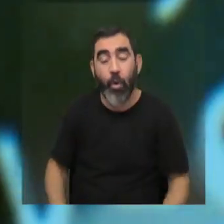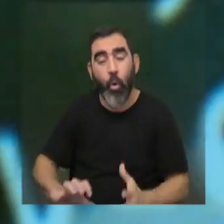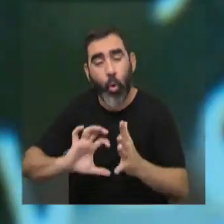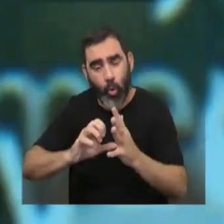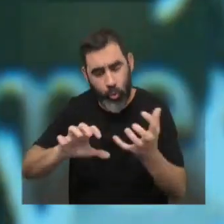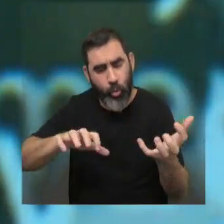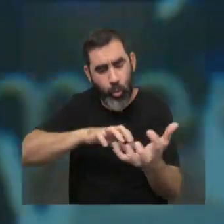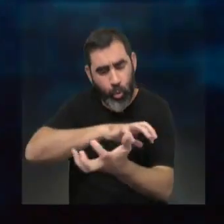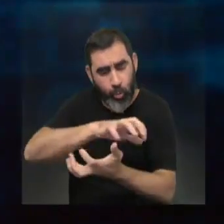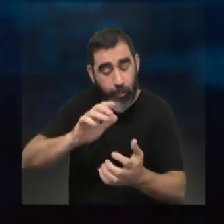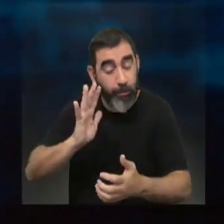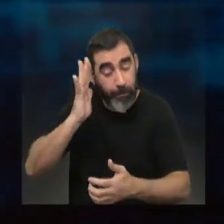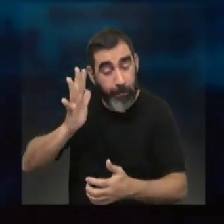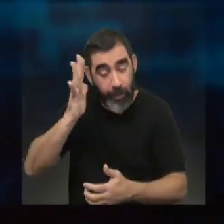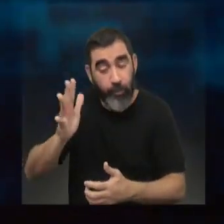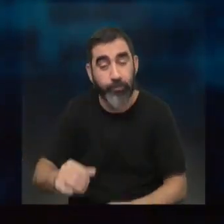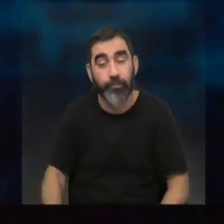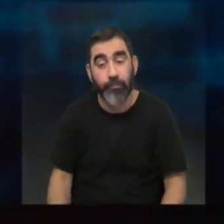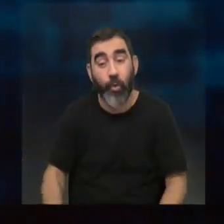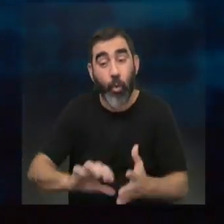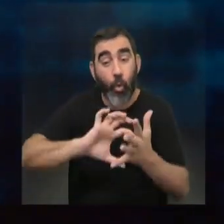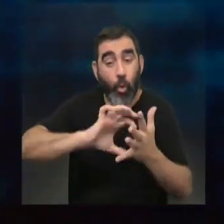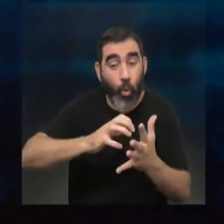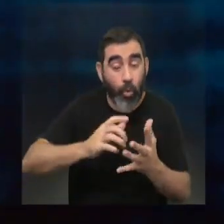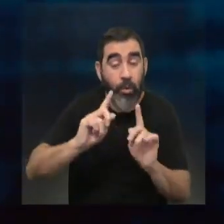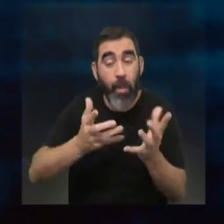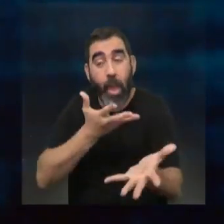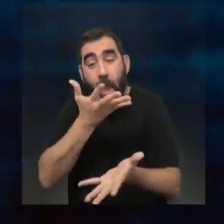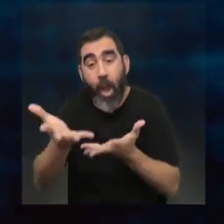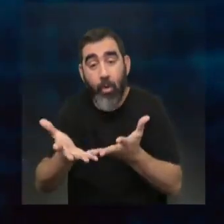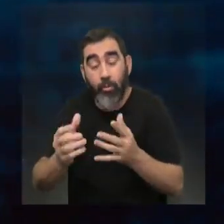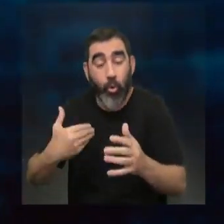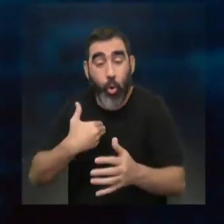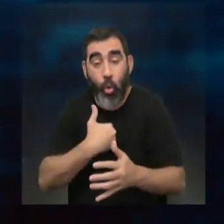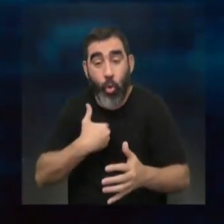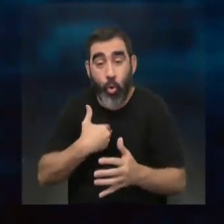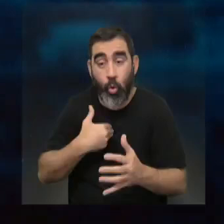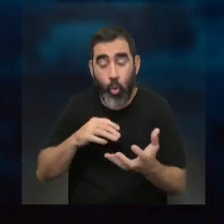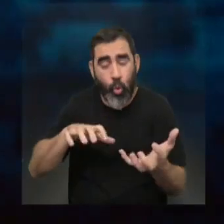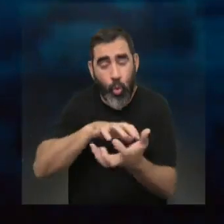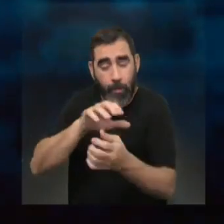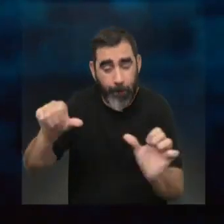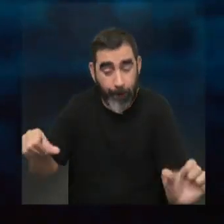muy complejo, imaginémonos ahora código y algo que ejecuta una función sumamente compleja.